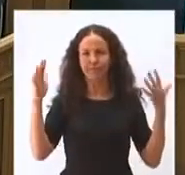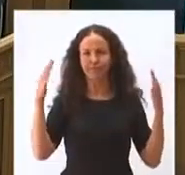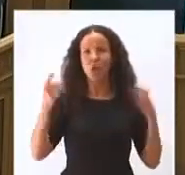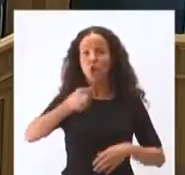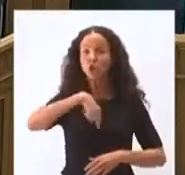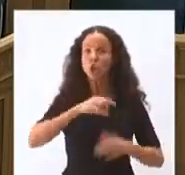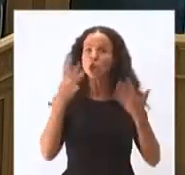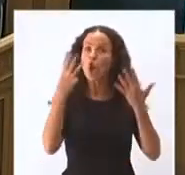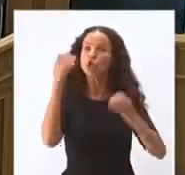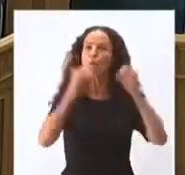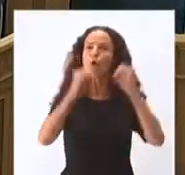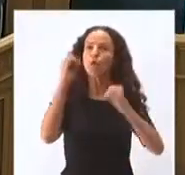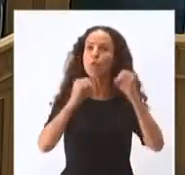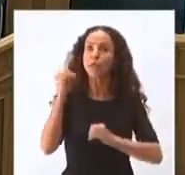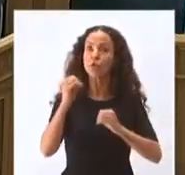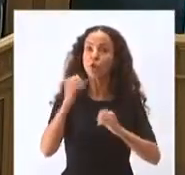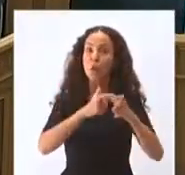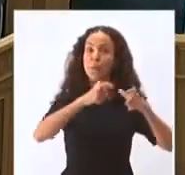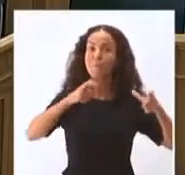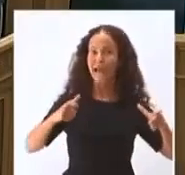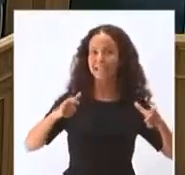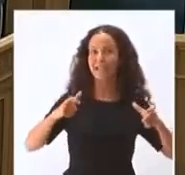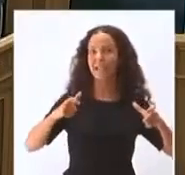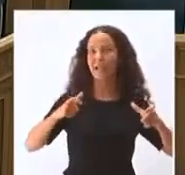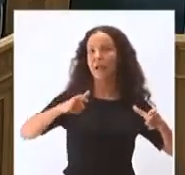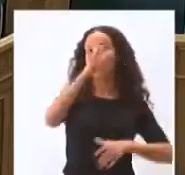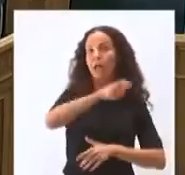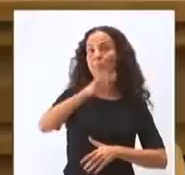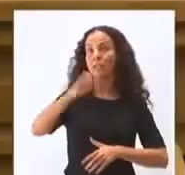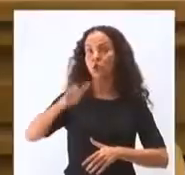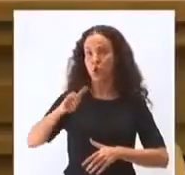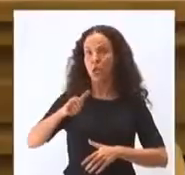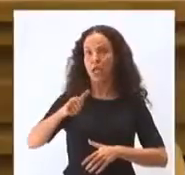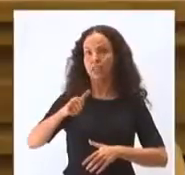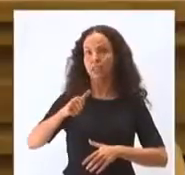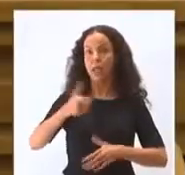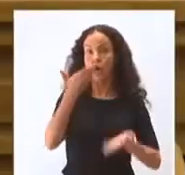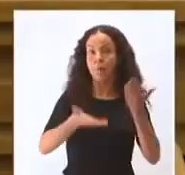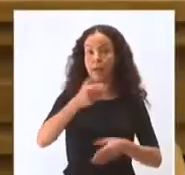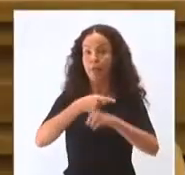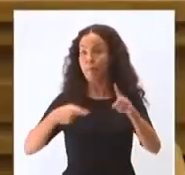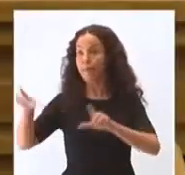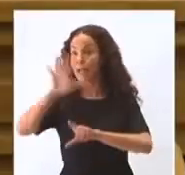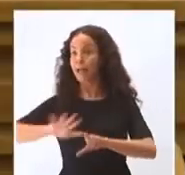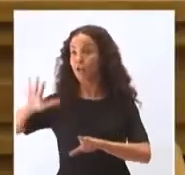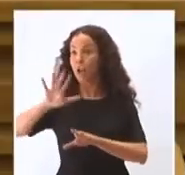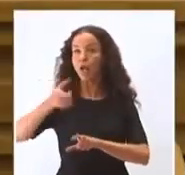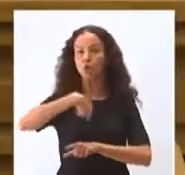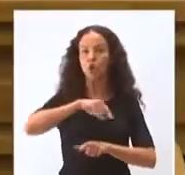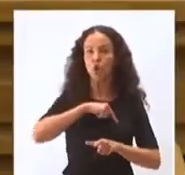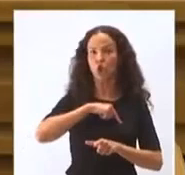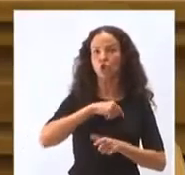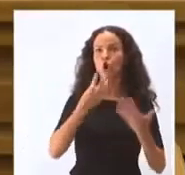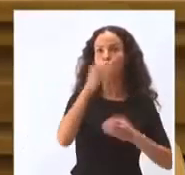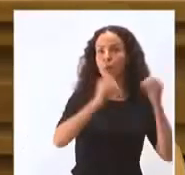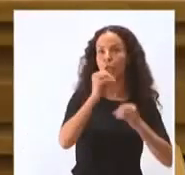8% más de personas en ese estado de necesidad un 8% más que la media nacional atendidos somos la